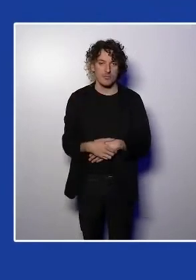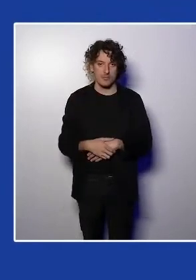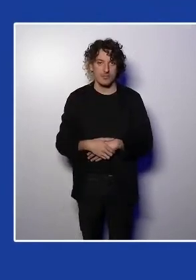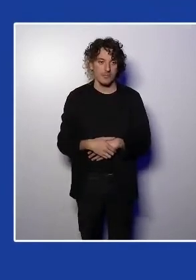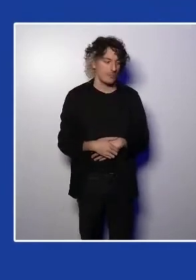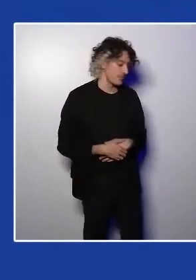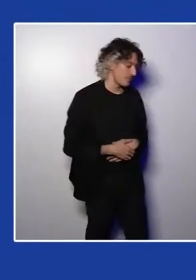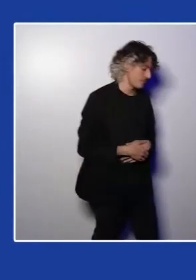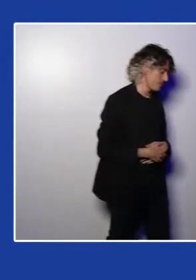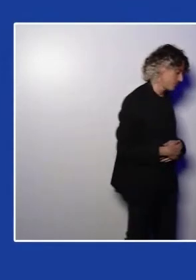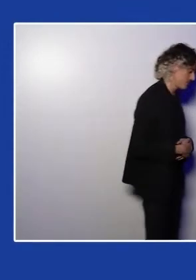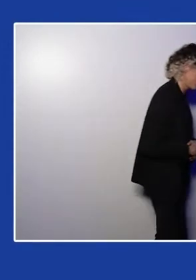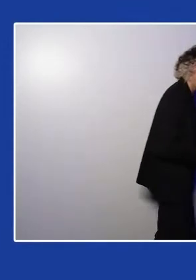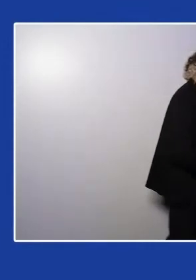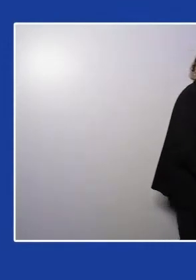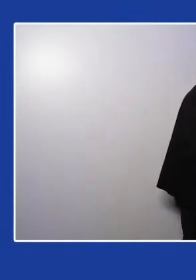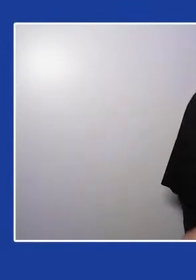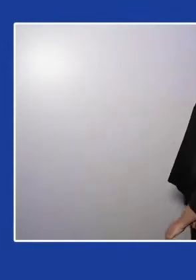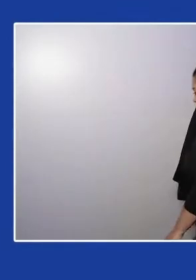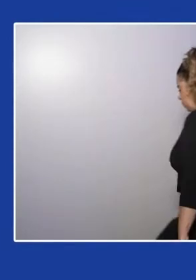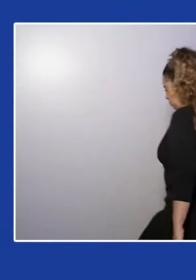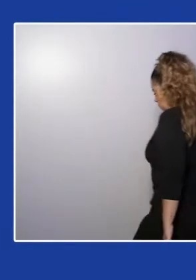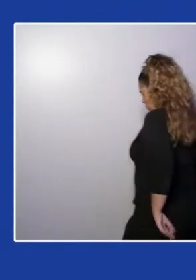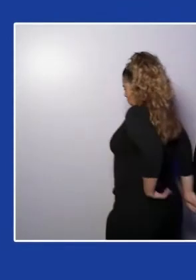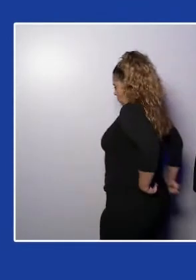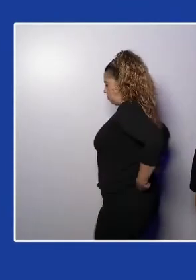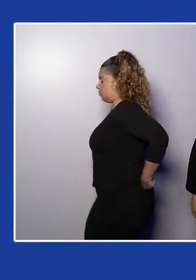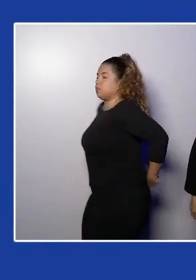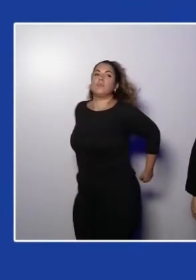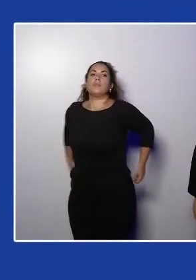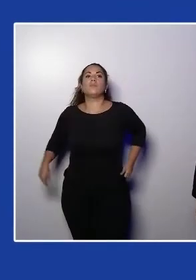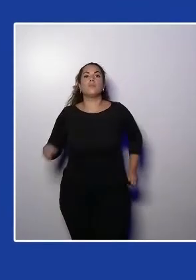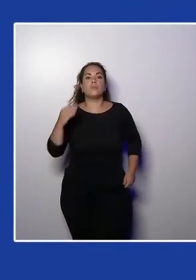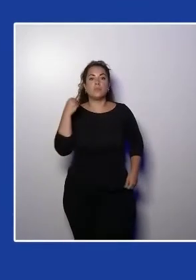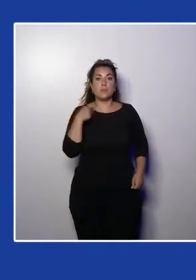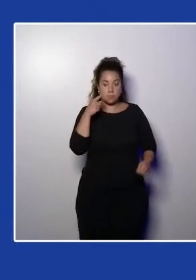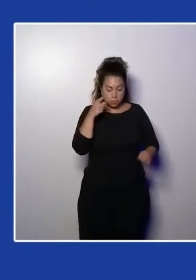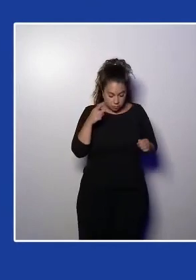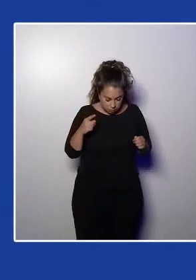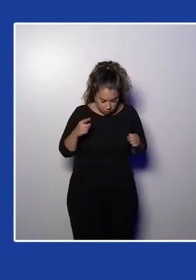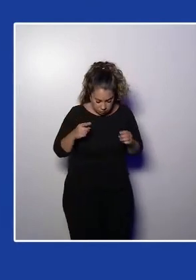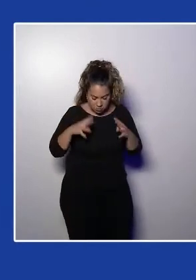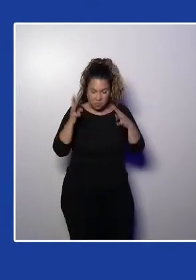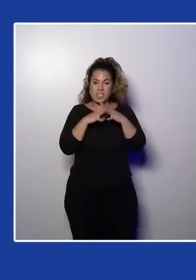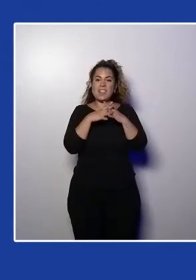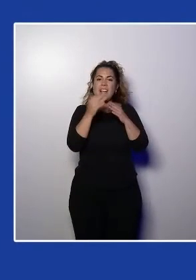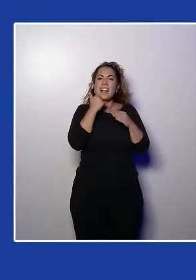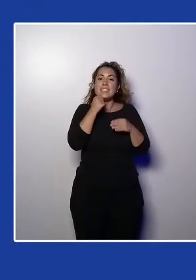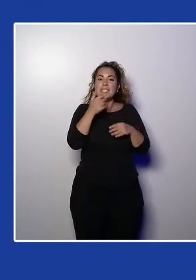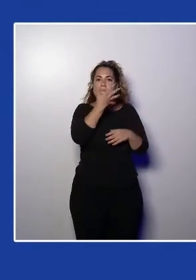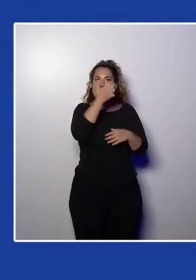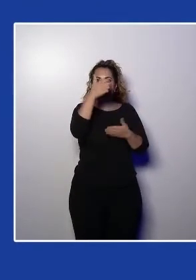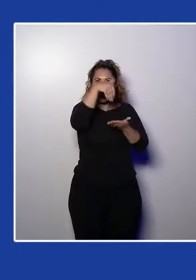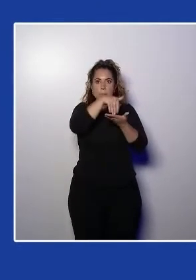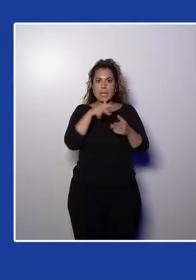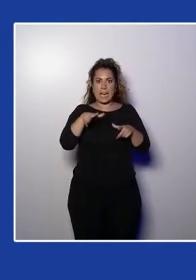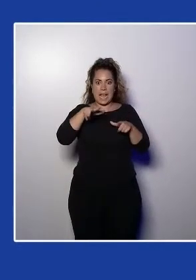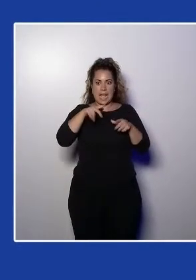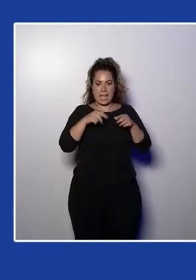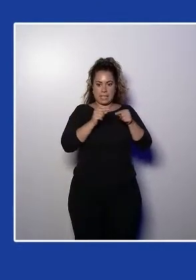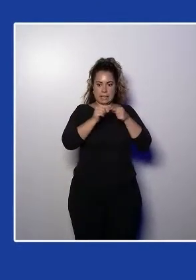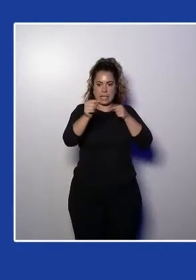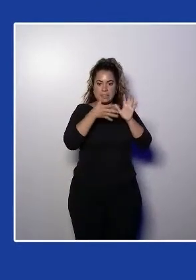Como lo decía, en esa composición casi 500.000 hectáreas son de áreas